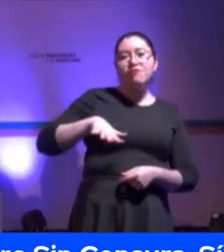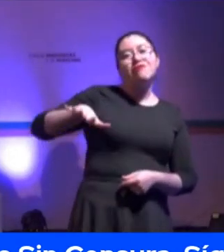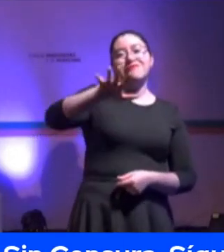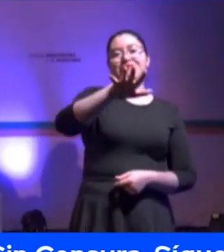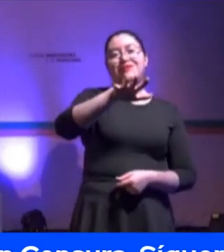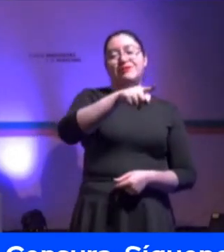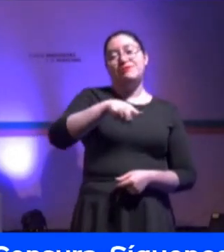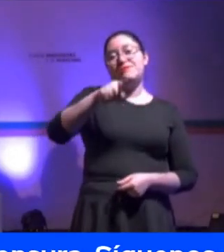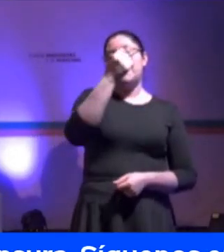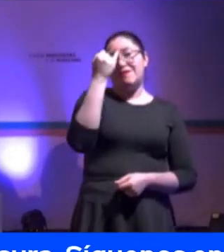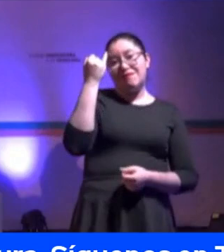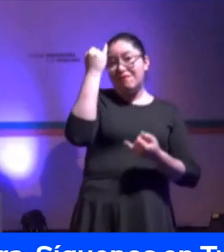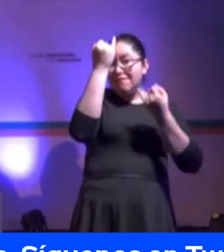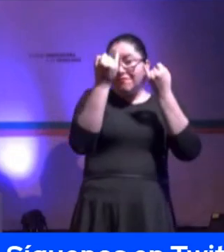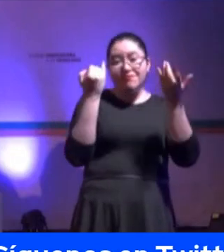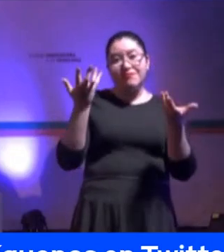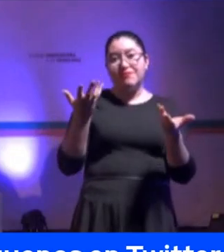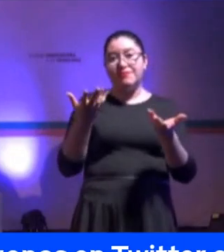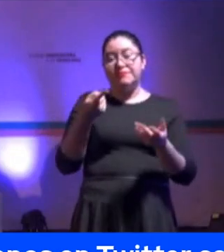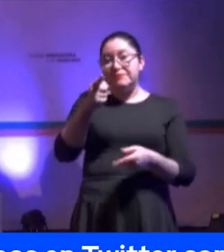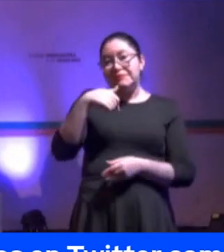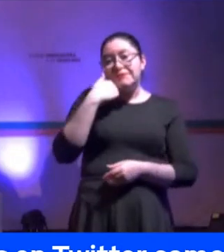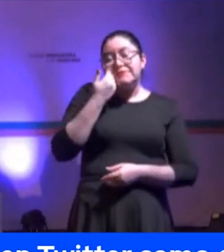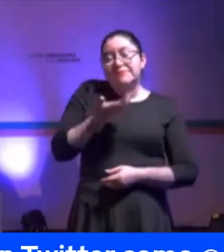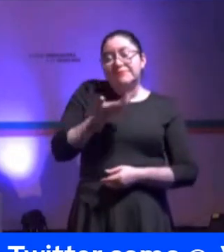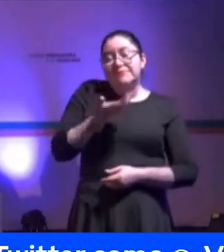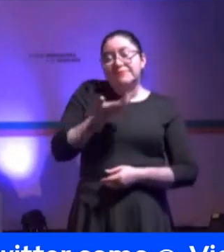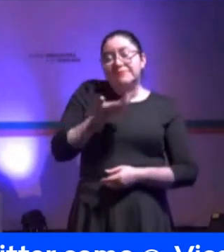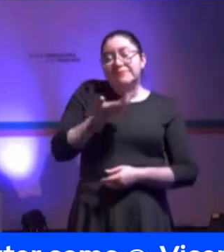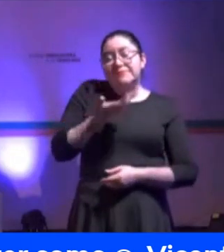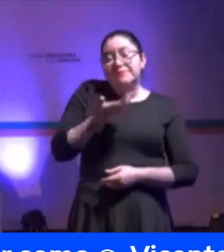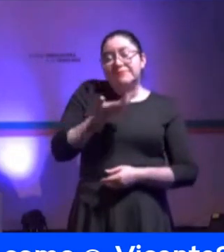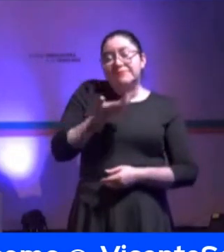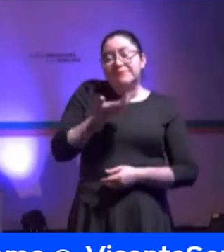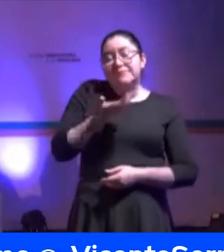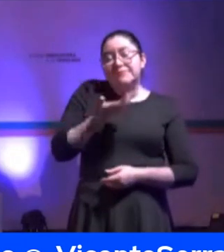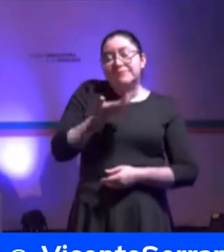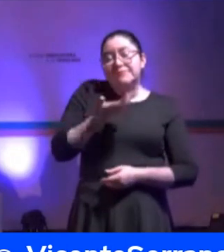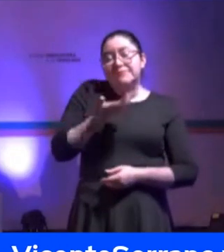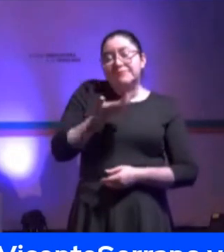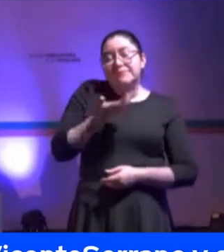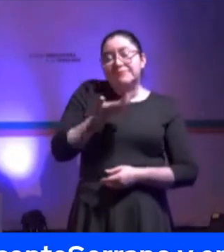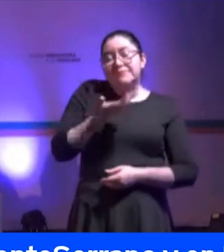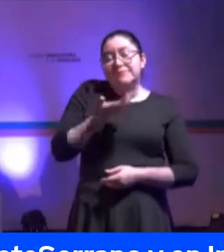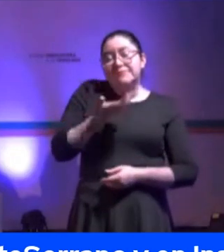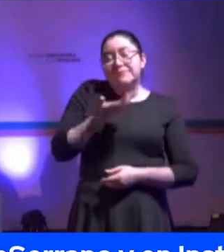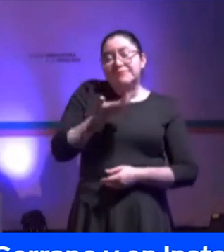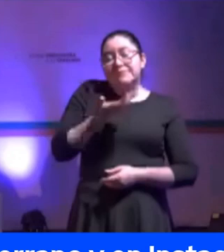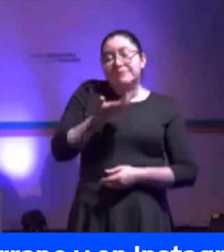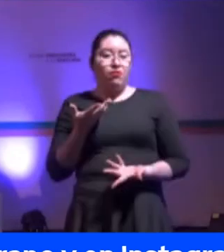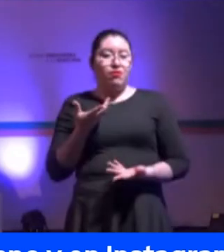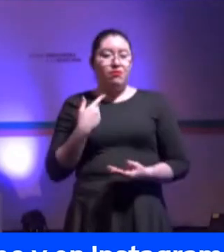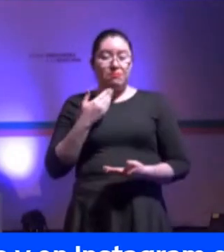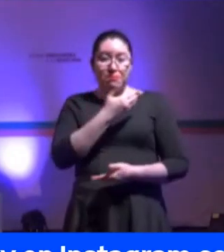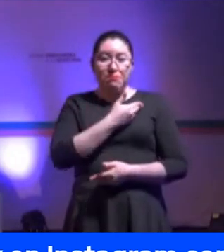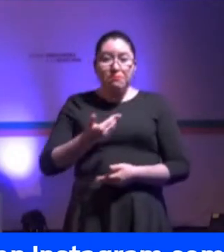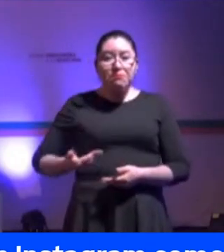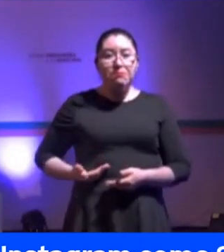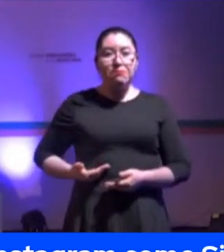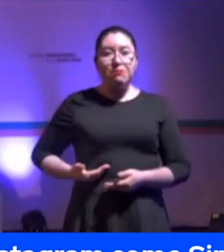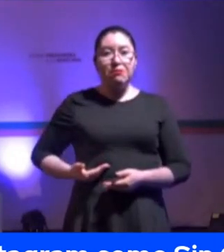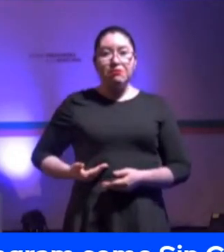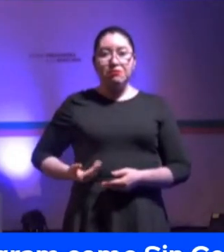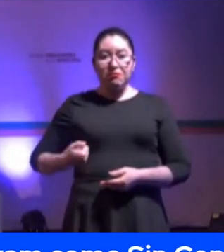ustedes. Entonces, no depende de un gobierno, no depende de un político, no depende de un presidente,